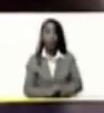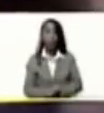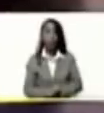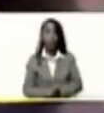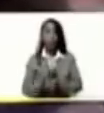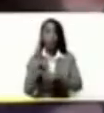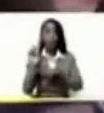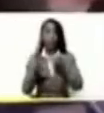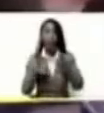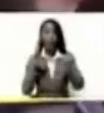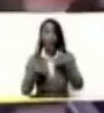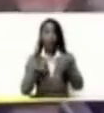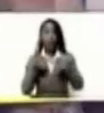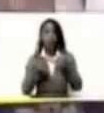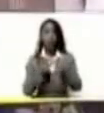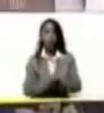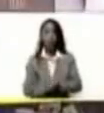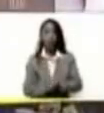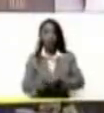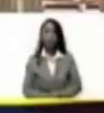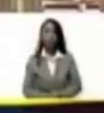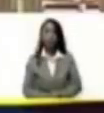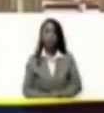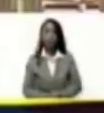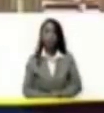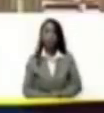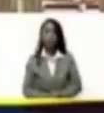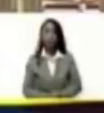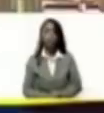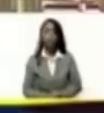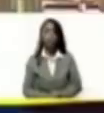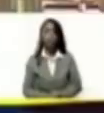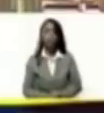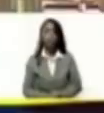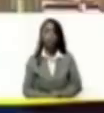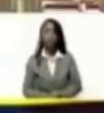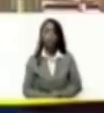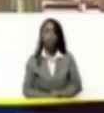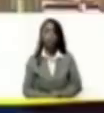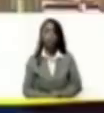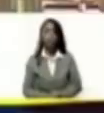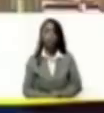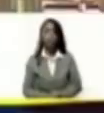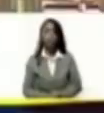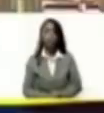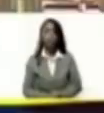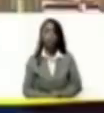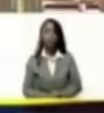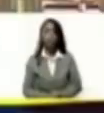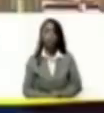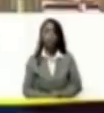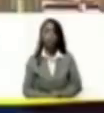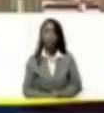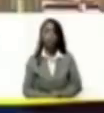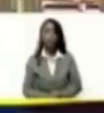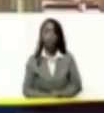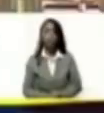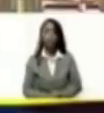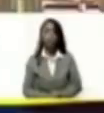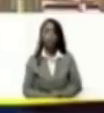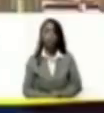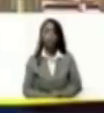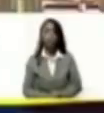Son elementos, bueno, que aportan. Claro, no va a aportar. No va a aportar. ¿Cuáles son esas exportaciones no